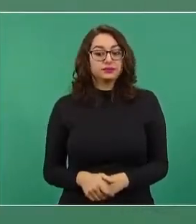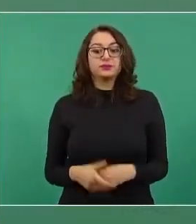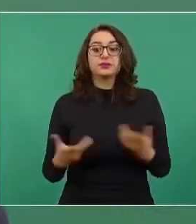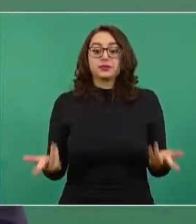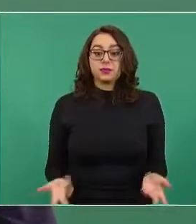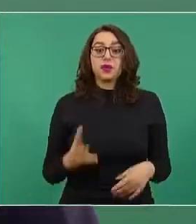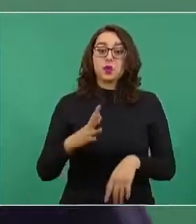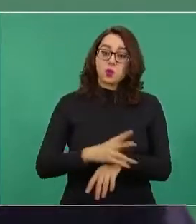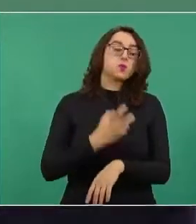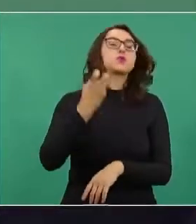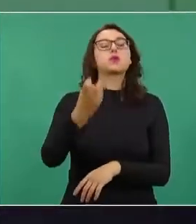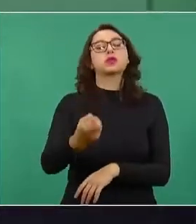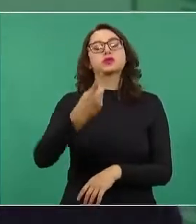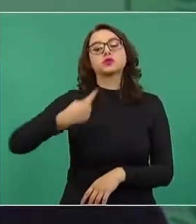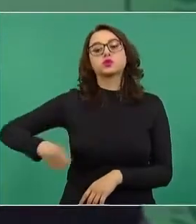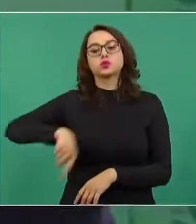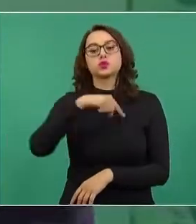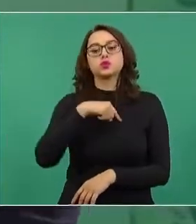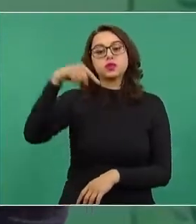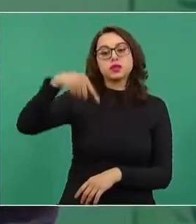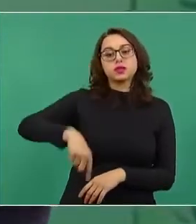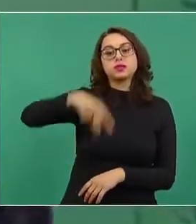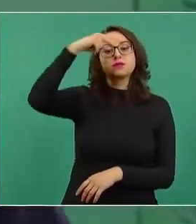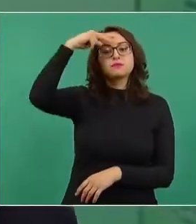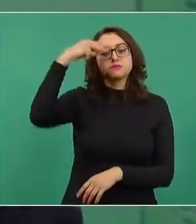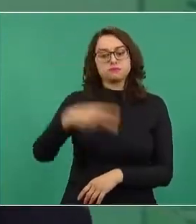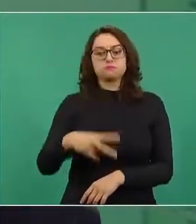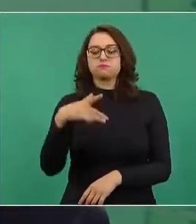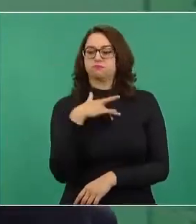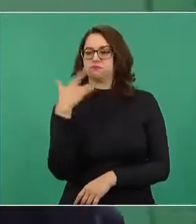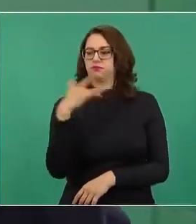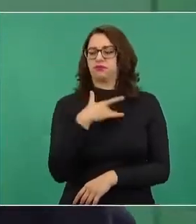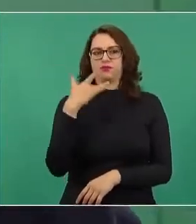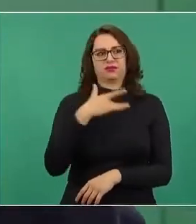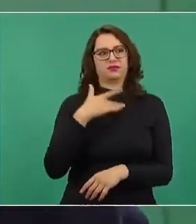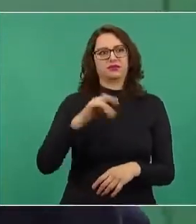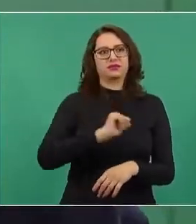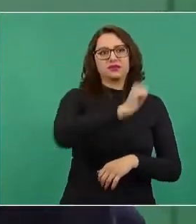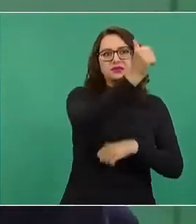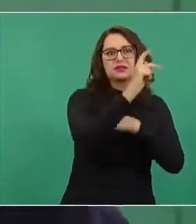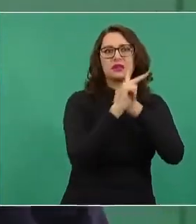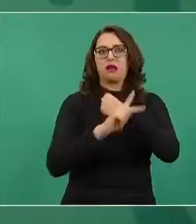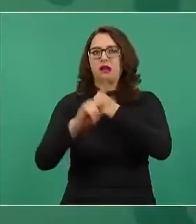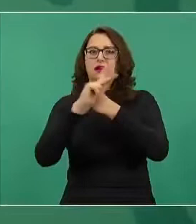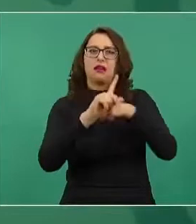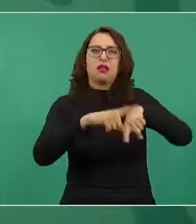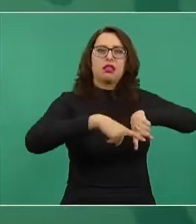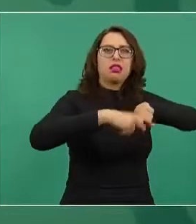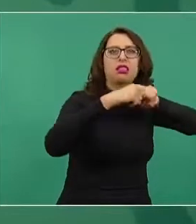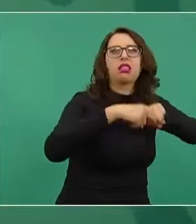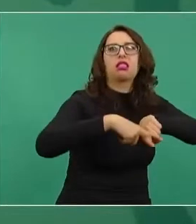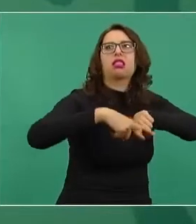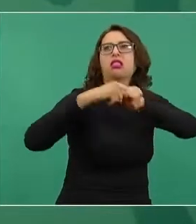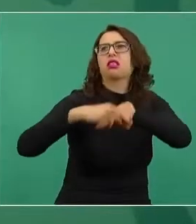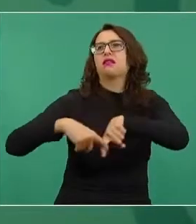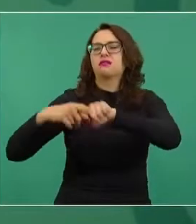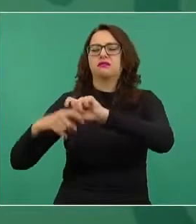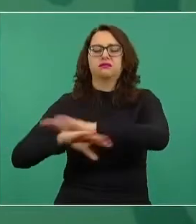nuestra opción para la autosuficiencia, para que no